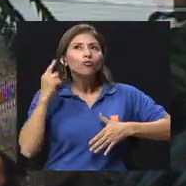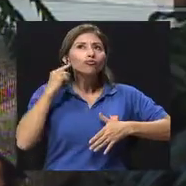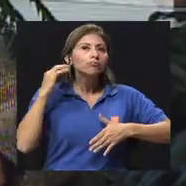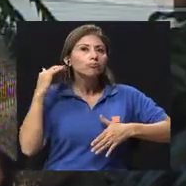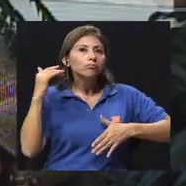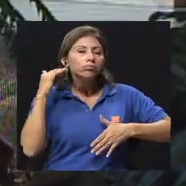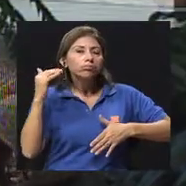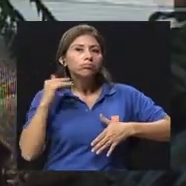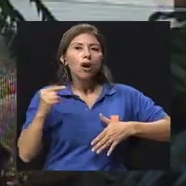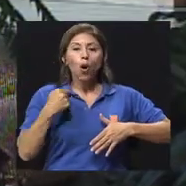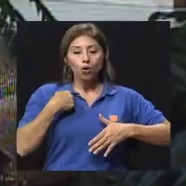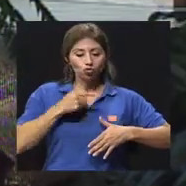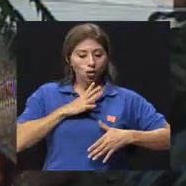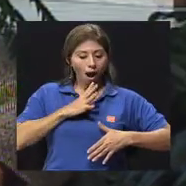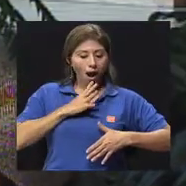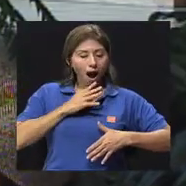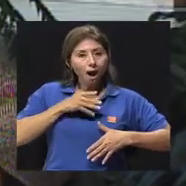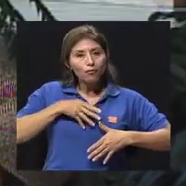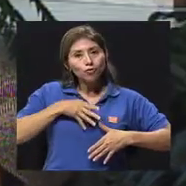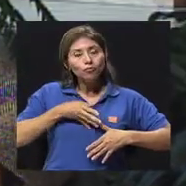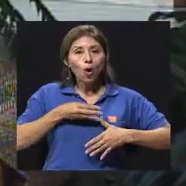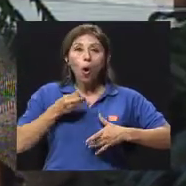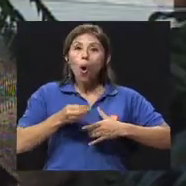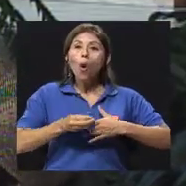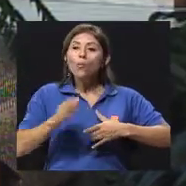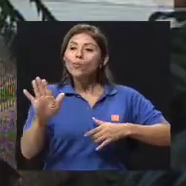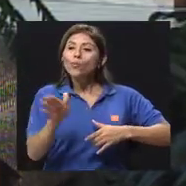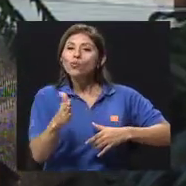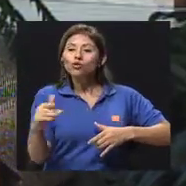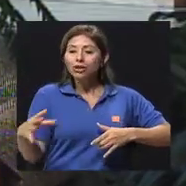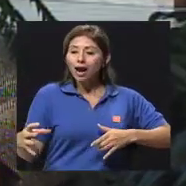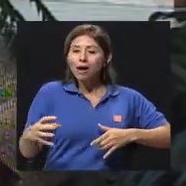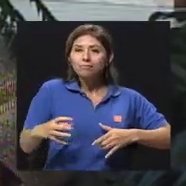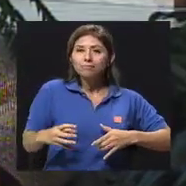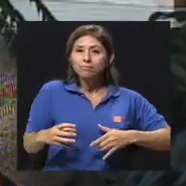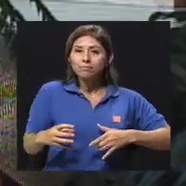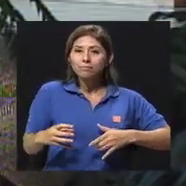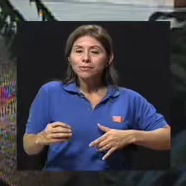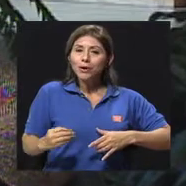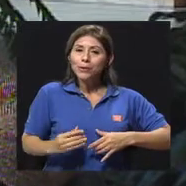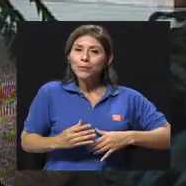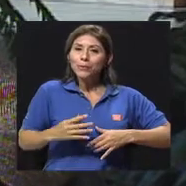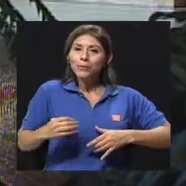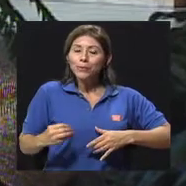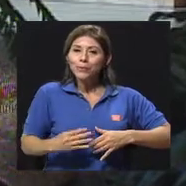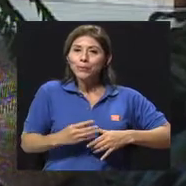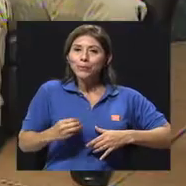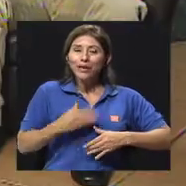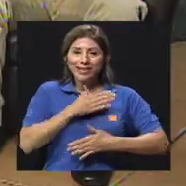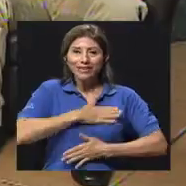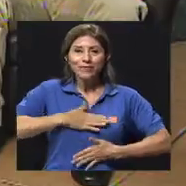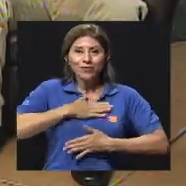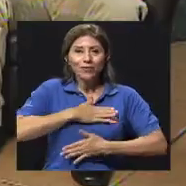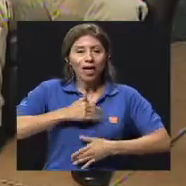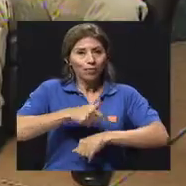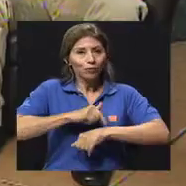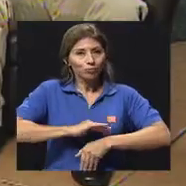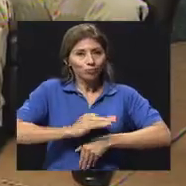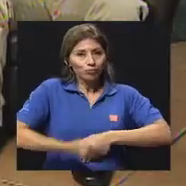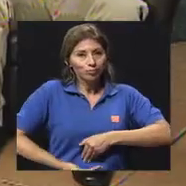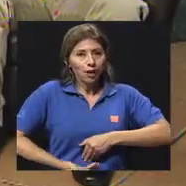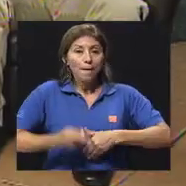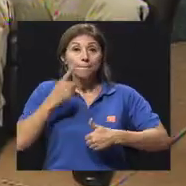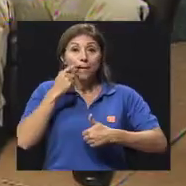estoy hablándole, o poniéndole música, o disfrutando el embarazo como tal, tanto el papá como la